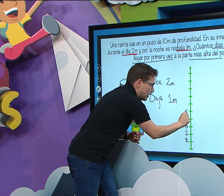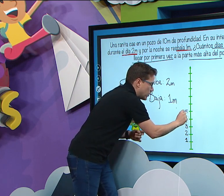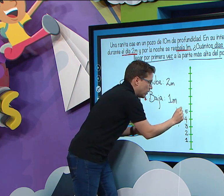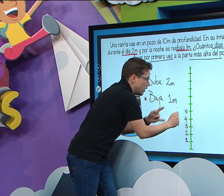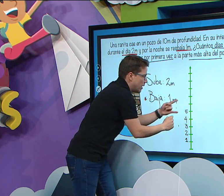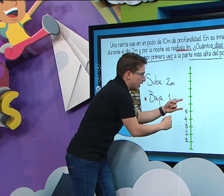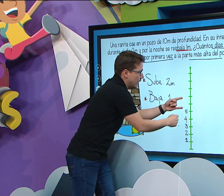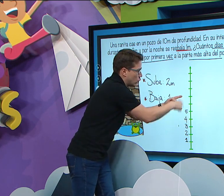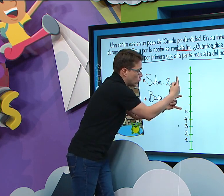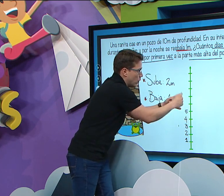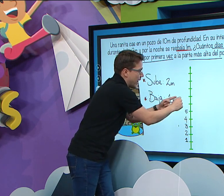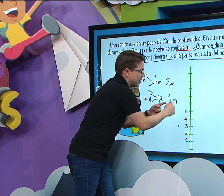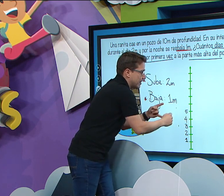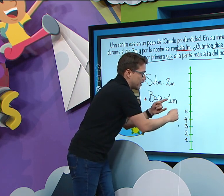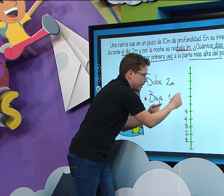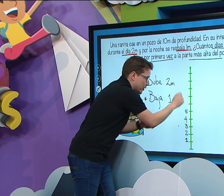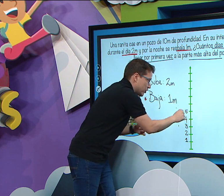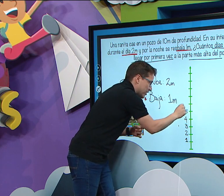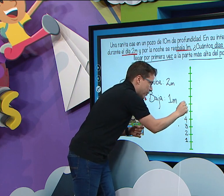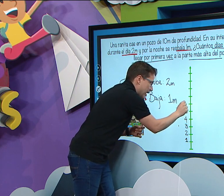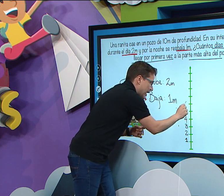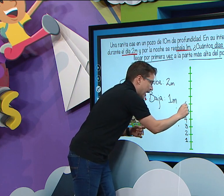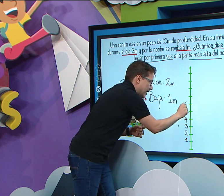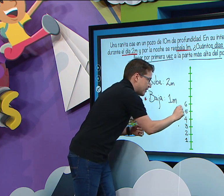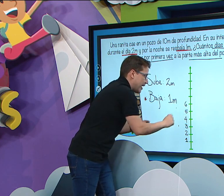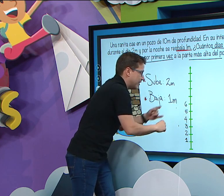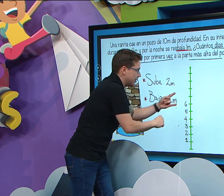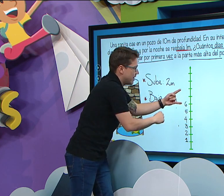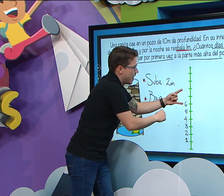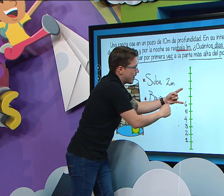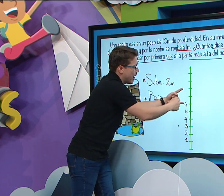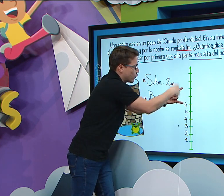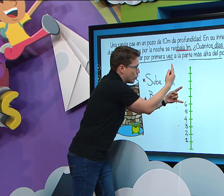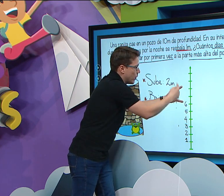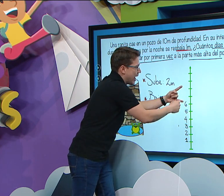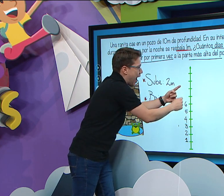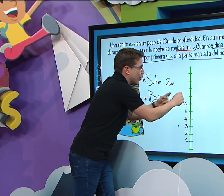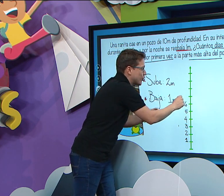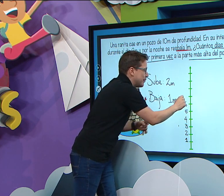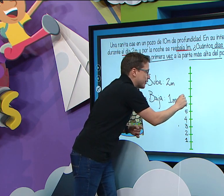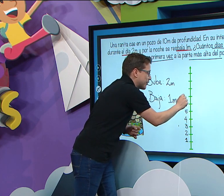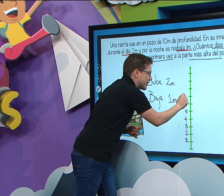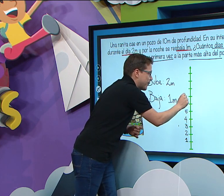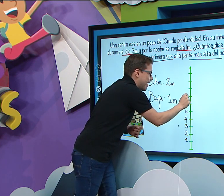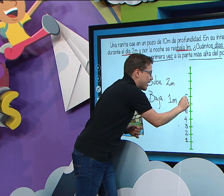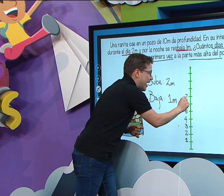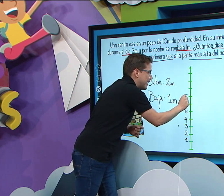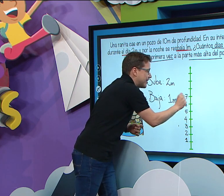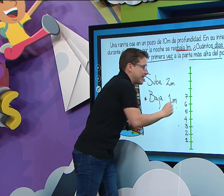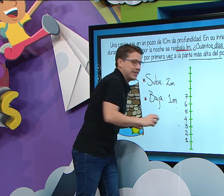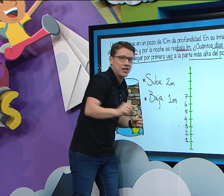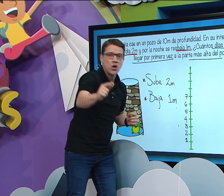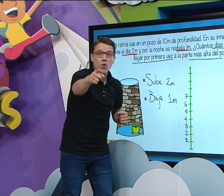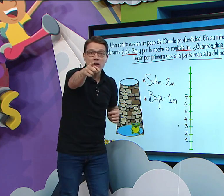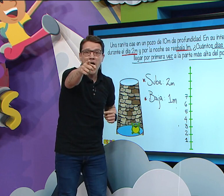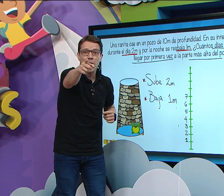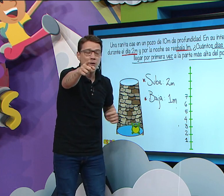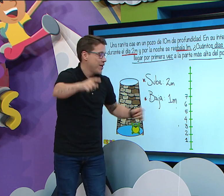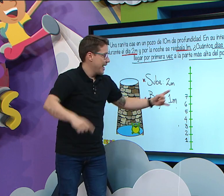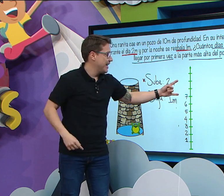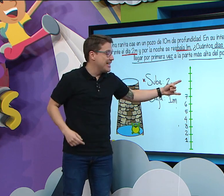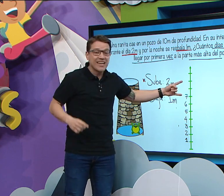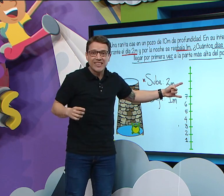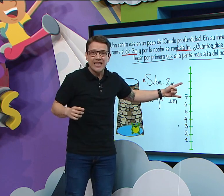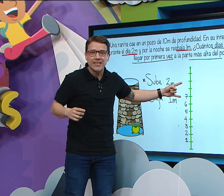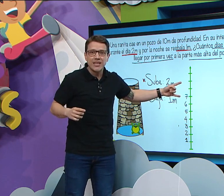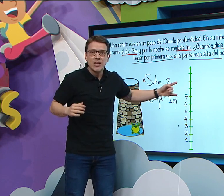en el 5. Aquí sube a 7 metros, se resbala, cae en el 6. Acá sube a 8 metros, se resbala, cae en el 7. Cuidado.